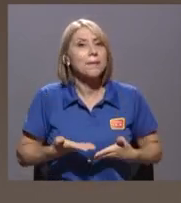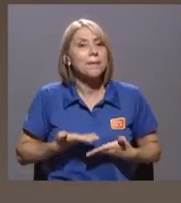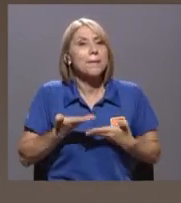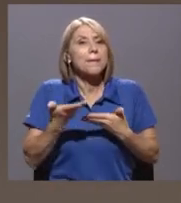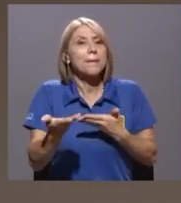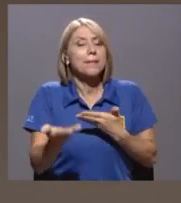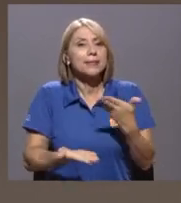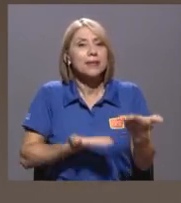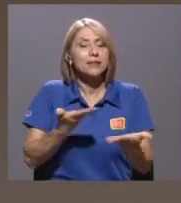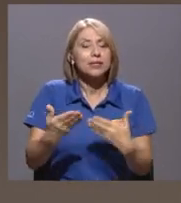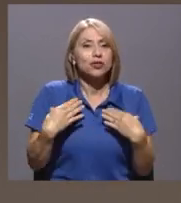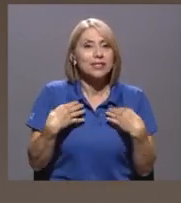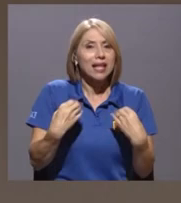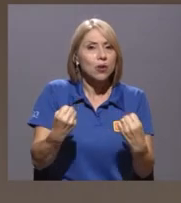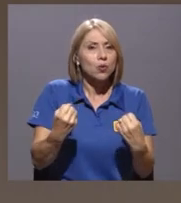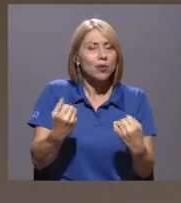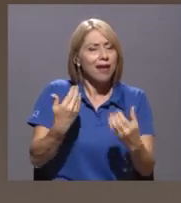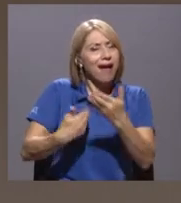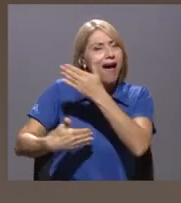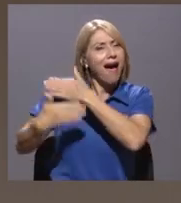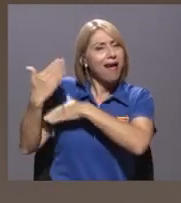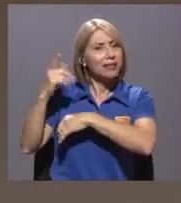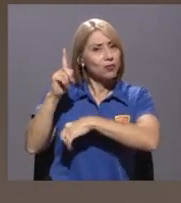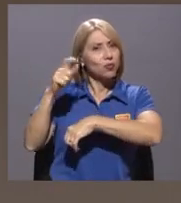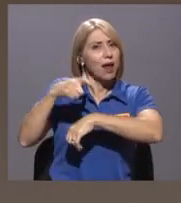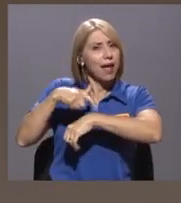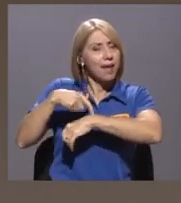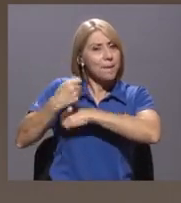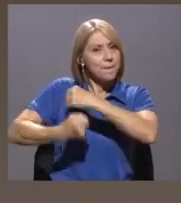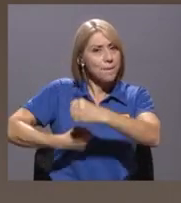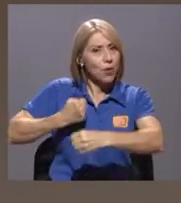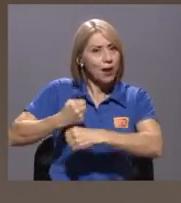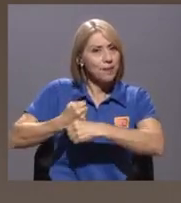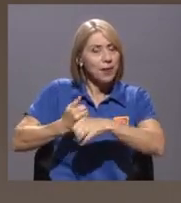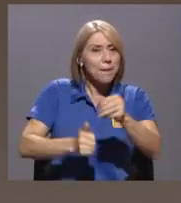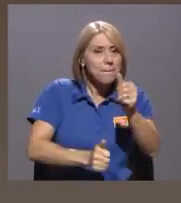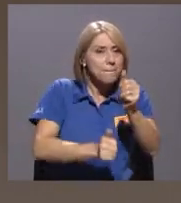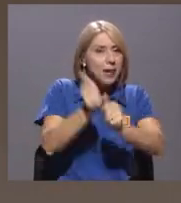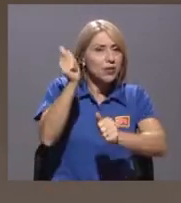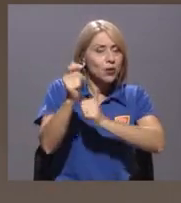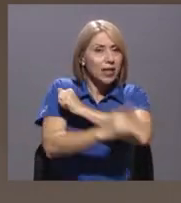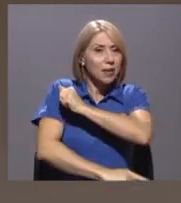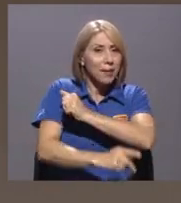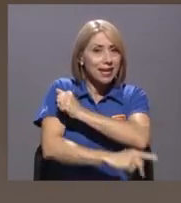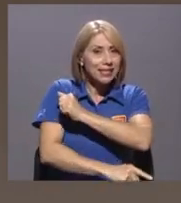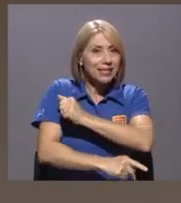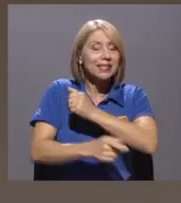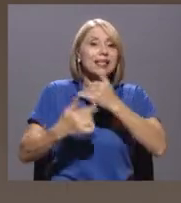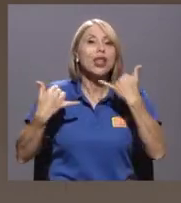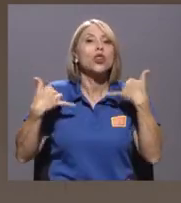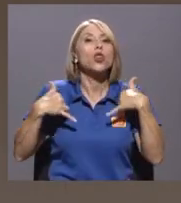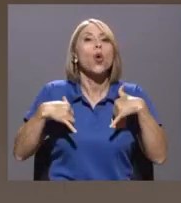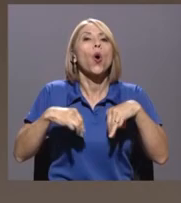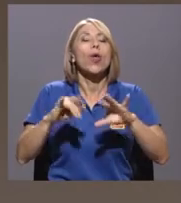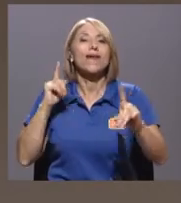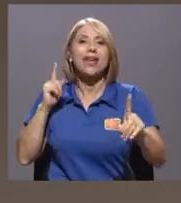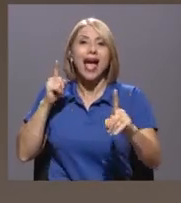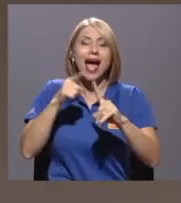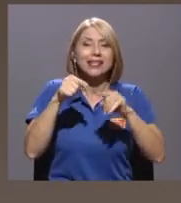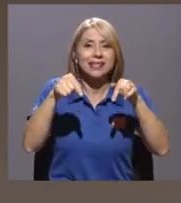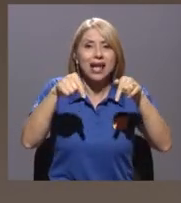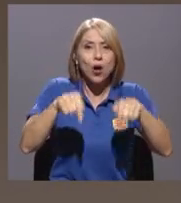en la que la mayoría e inclusive muchos países hasta la fecha su financiamiento es